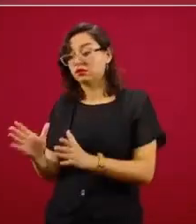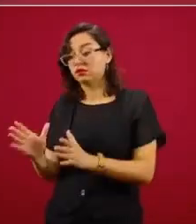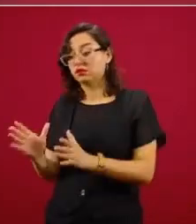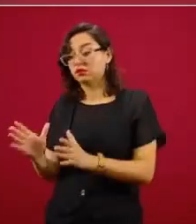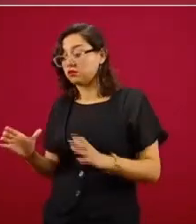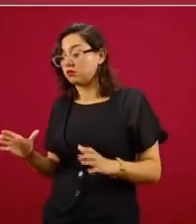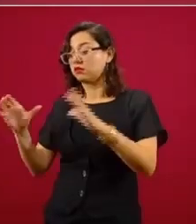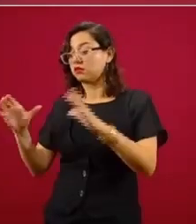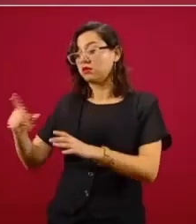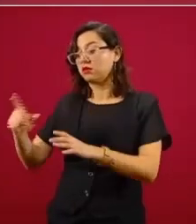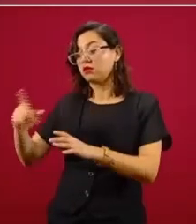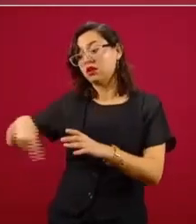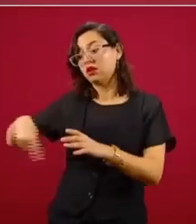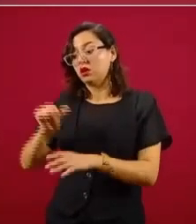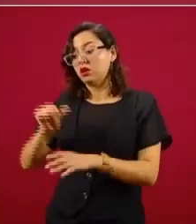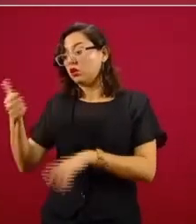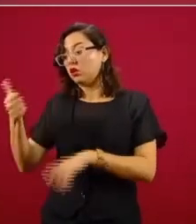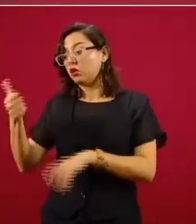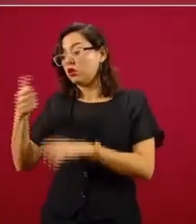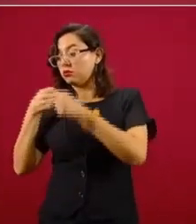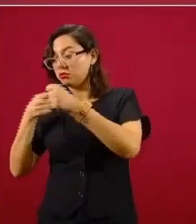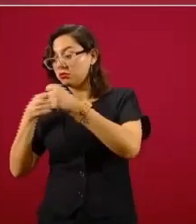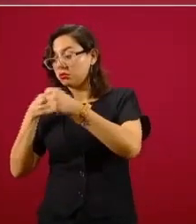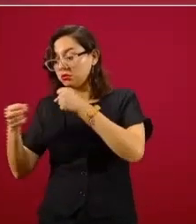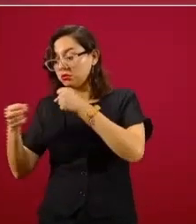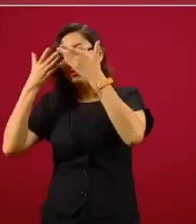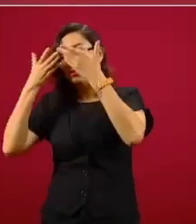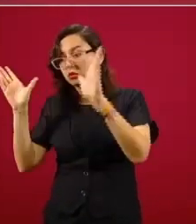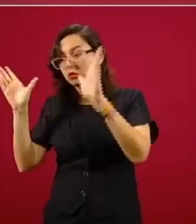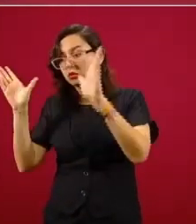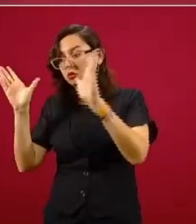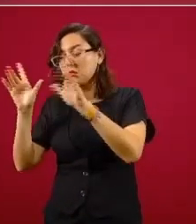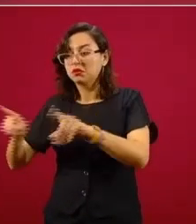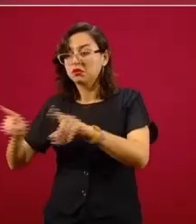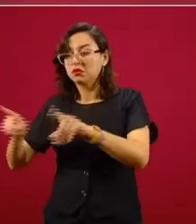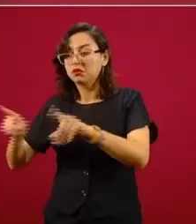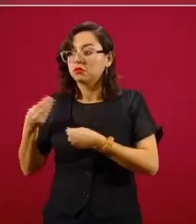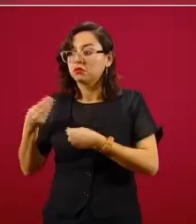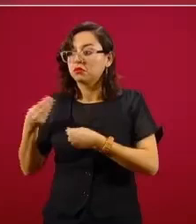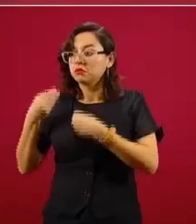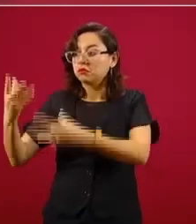y yo también que ejerzo mi derecho